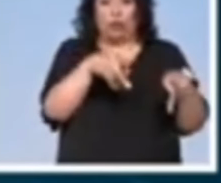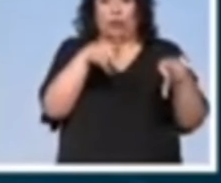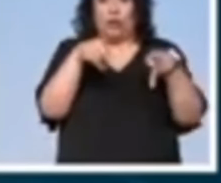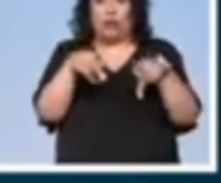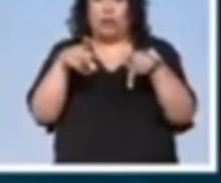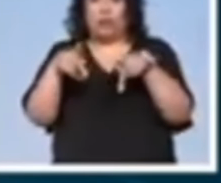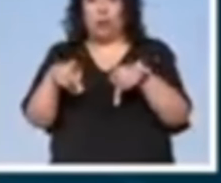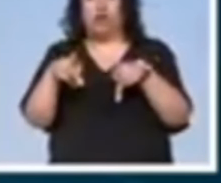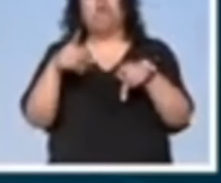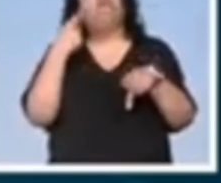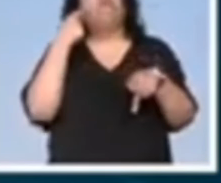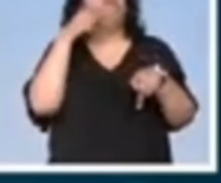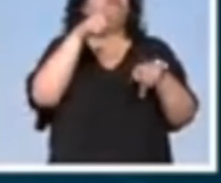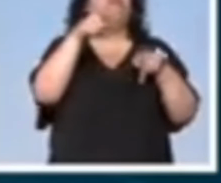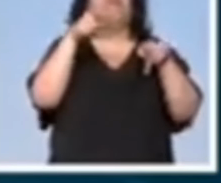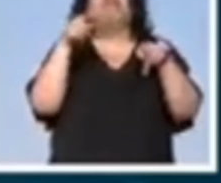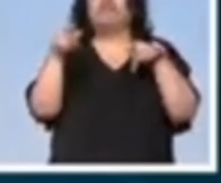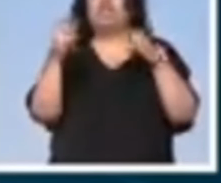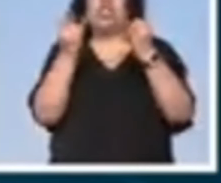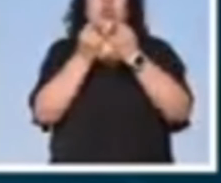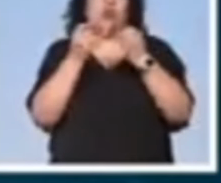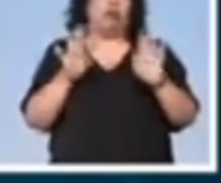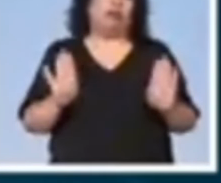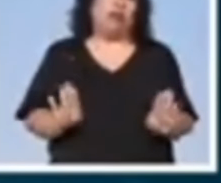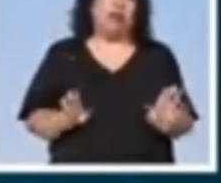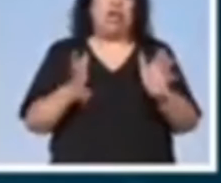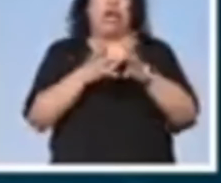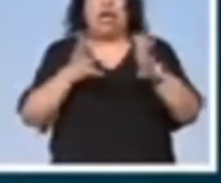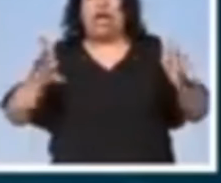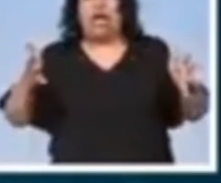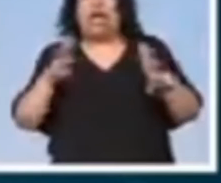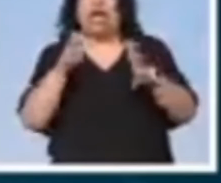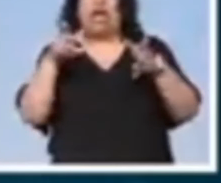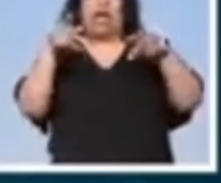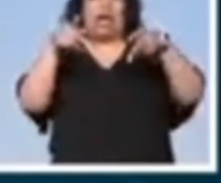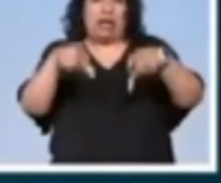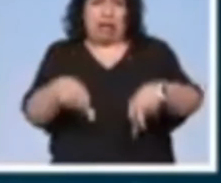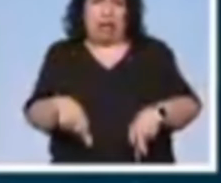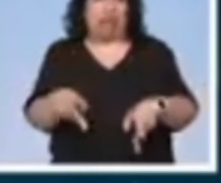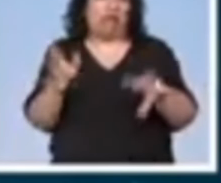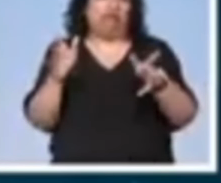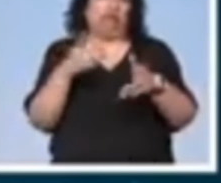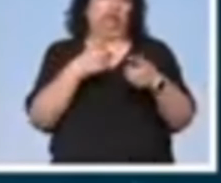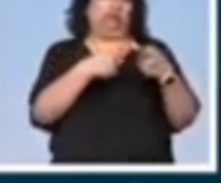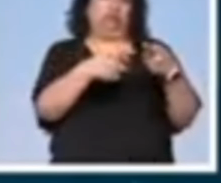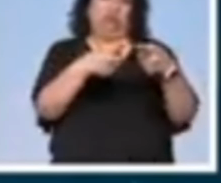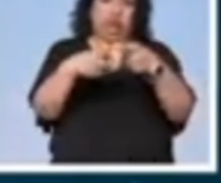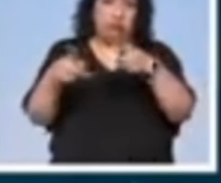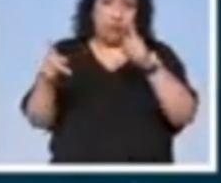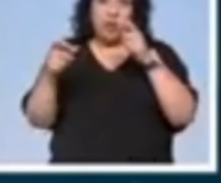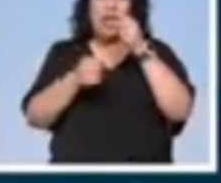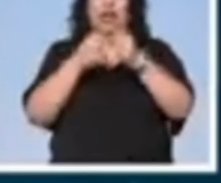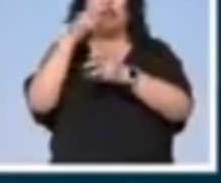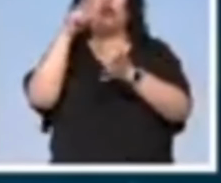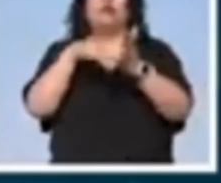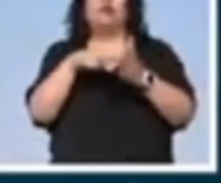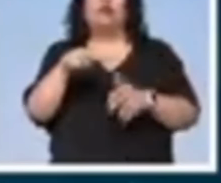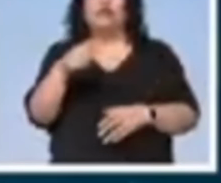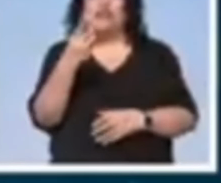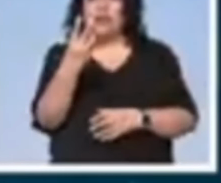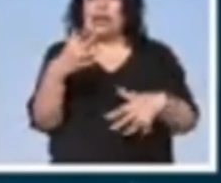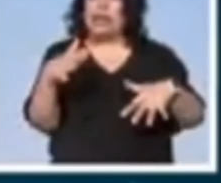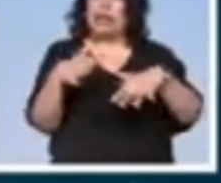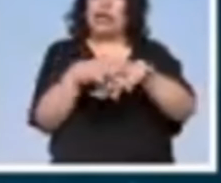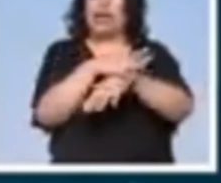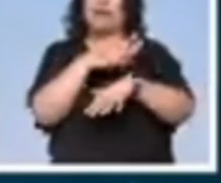colocando de manera arbitraria, al igual los estilos y dimensiones de los sepulcros fue completamente diverso. En el 2003 se cambió el